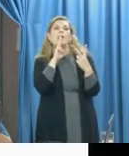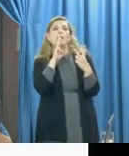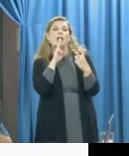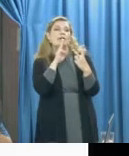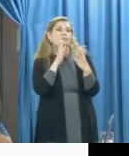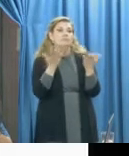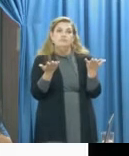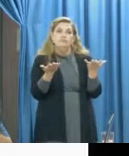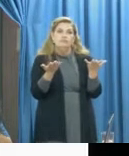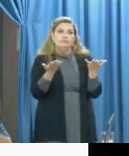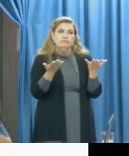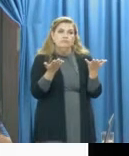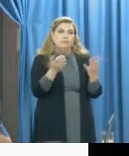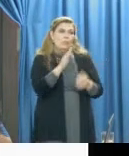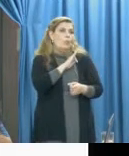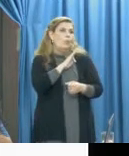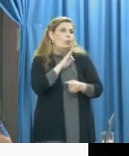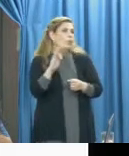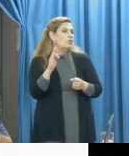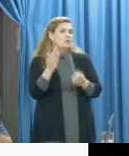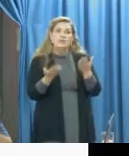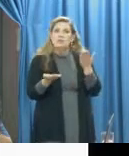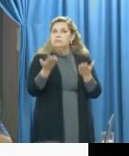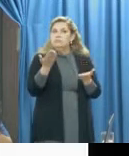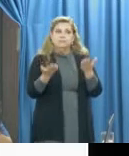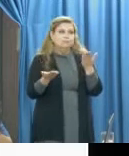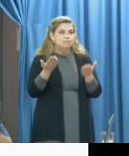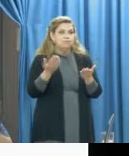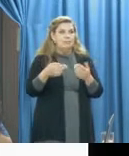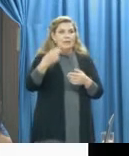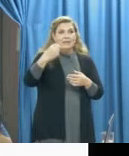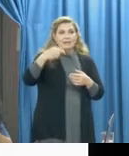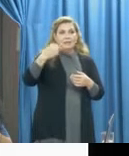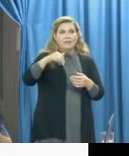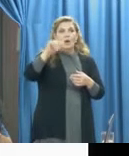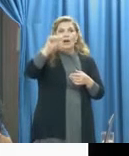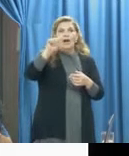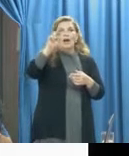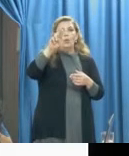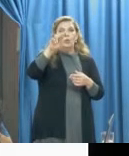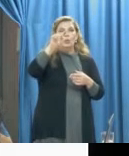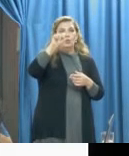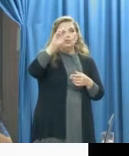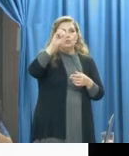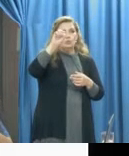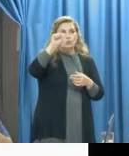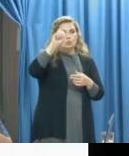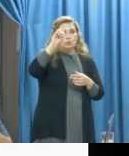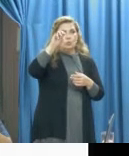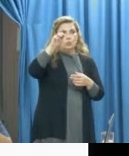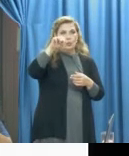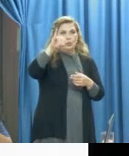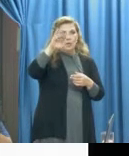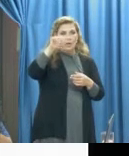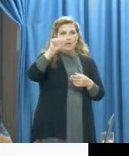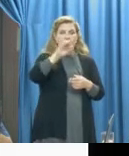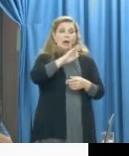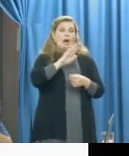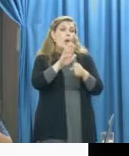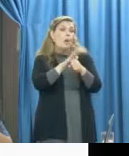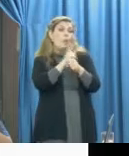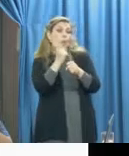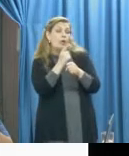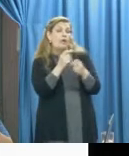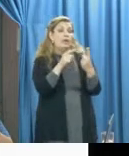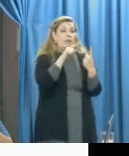paterna. Aquí puede ser indistinto. Les llamamos autosómicas a estas sorderas porque se pueden presentar